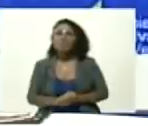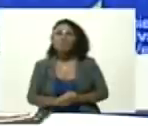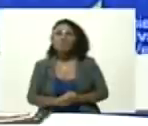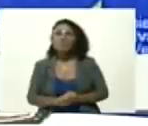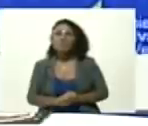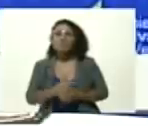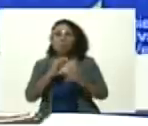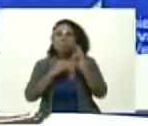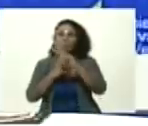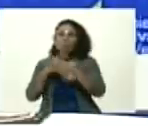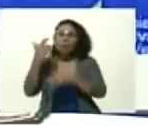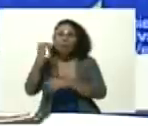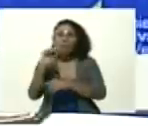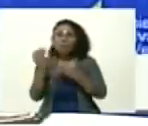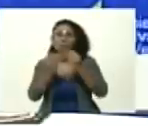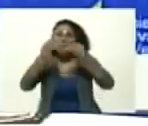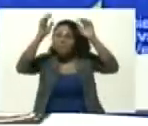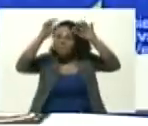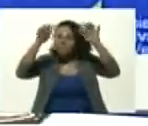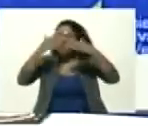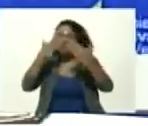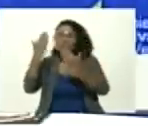Miren, aquí tenemos cómo está la lluvia.